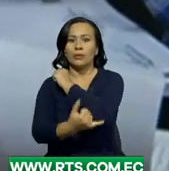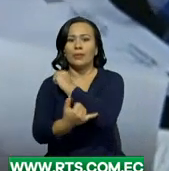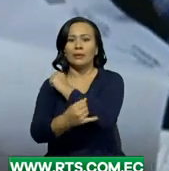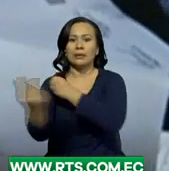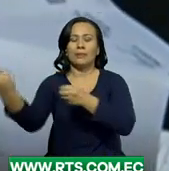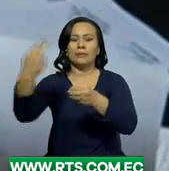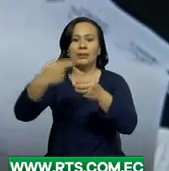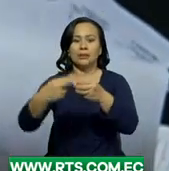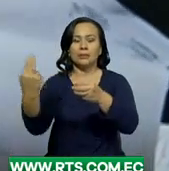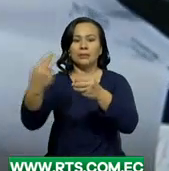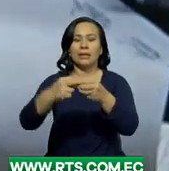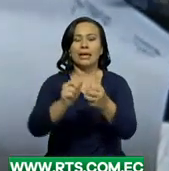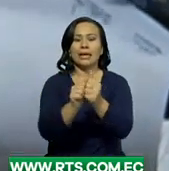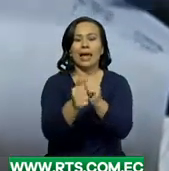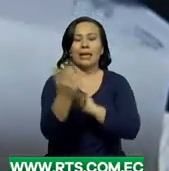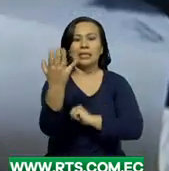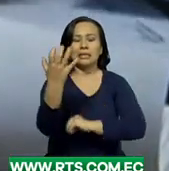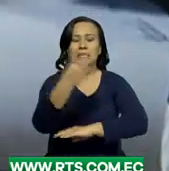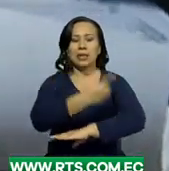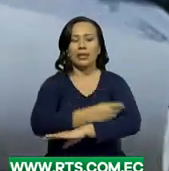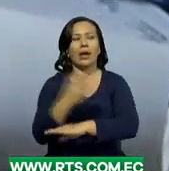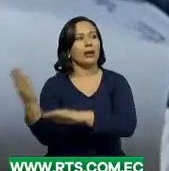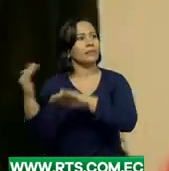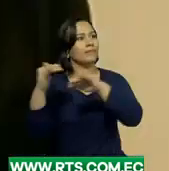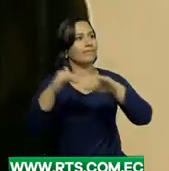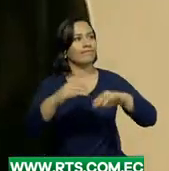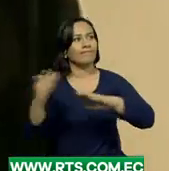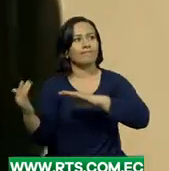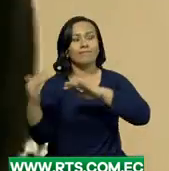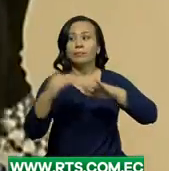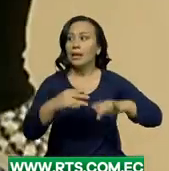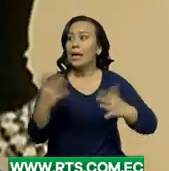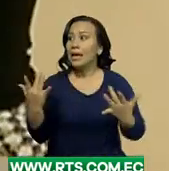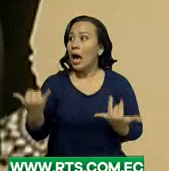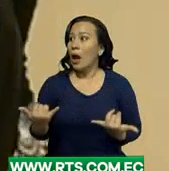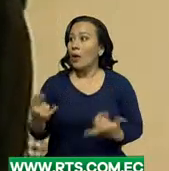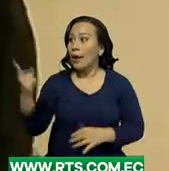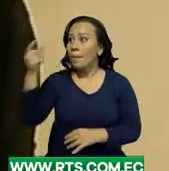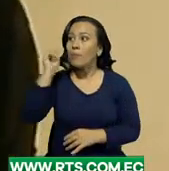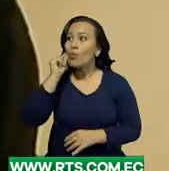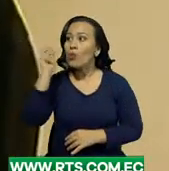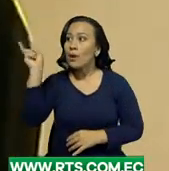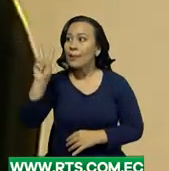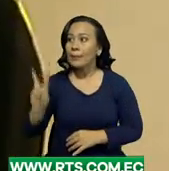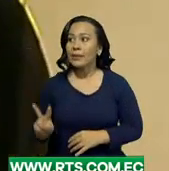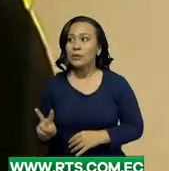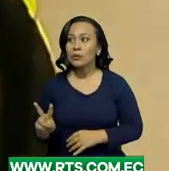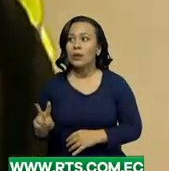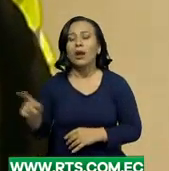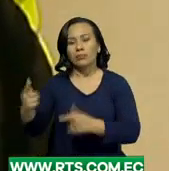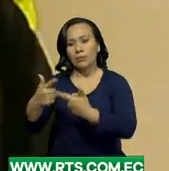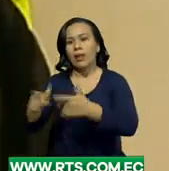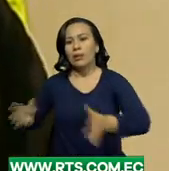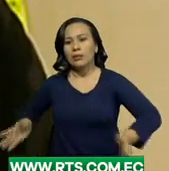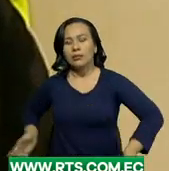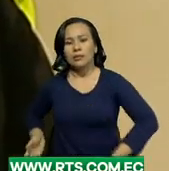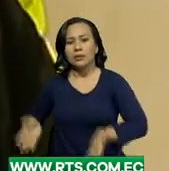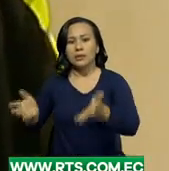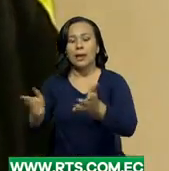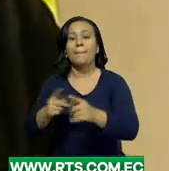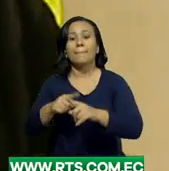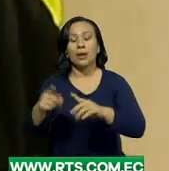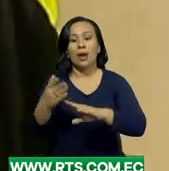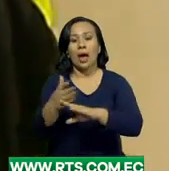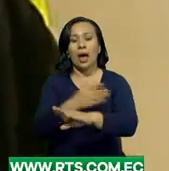presentarse cada 15 días ante la fiscalía, mientras que la venezolana le dispuso la libertad, no sin antes